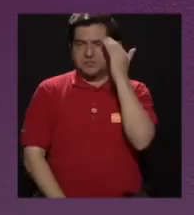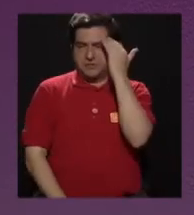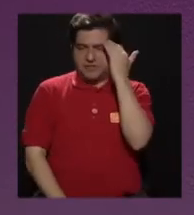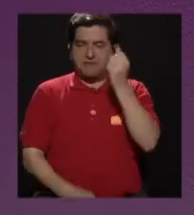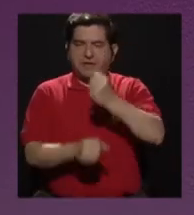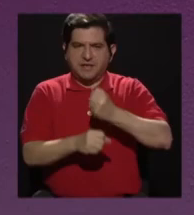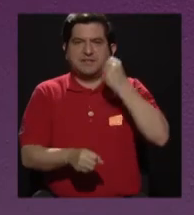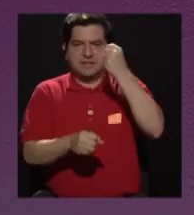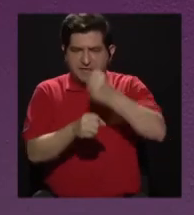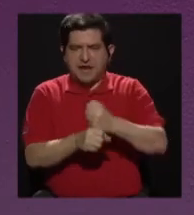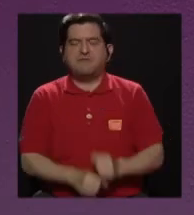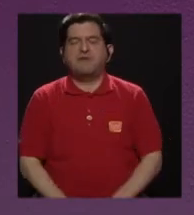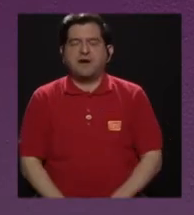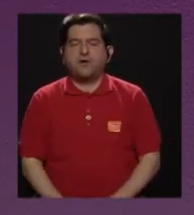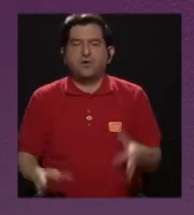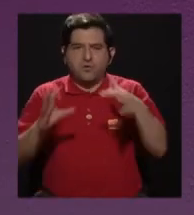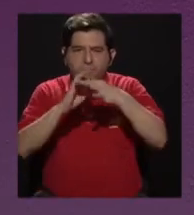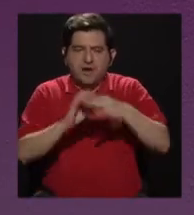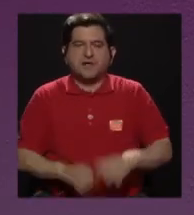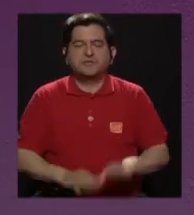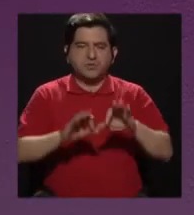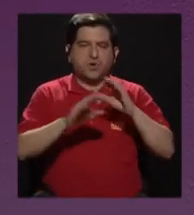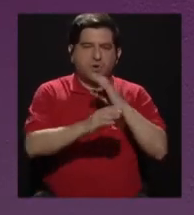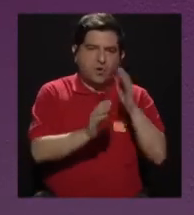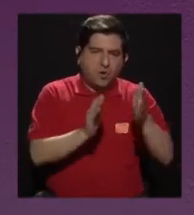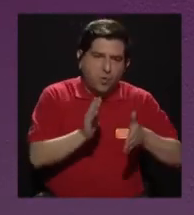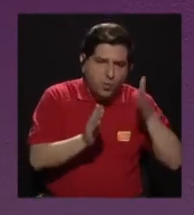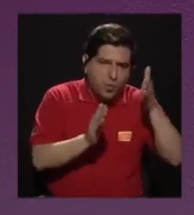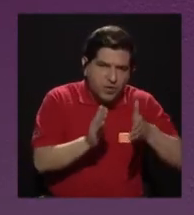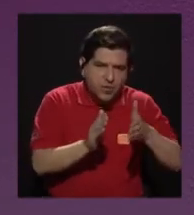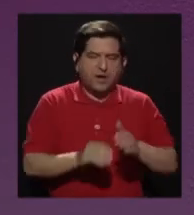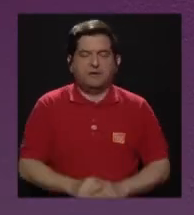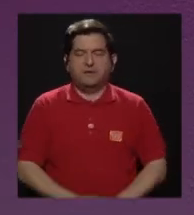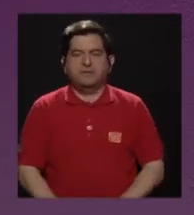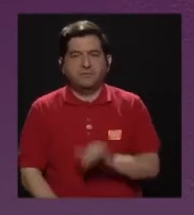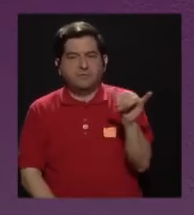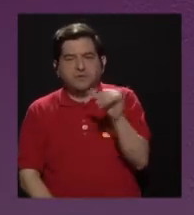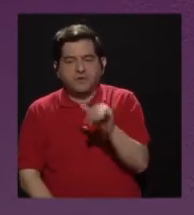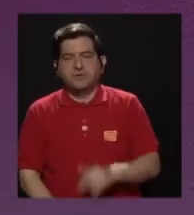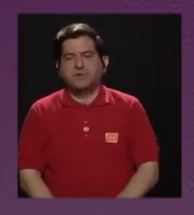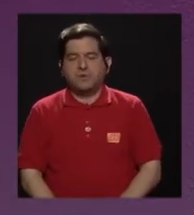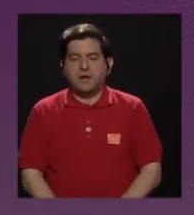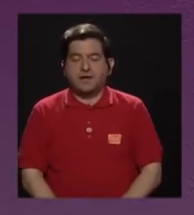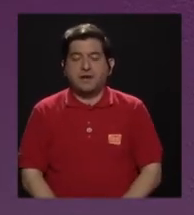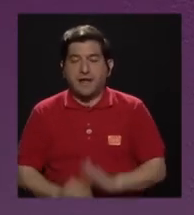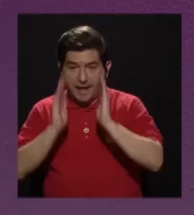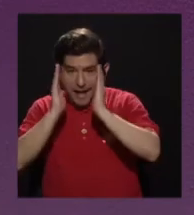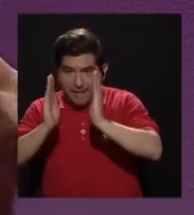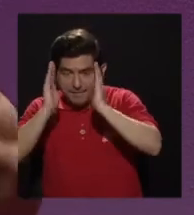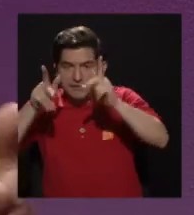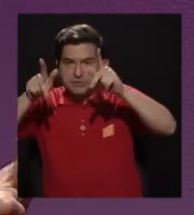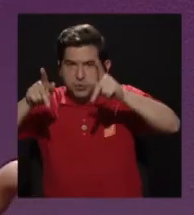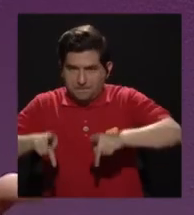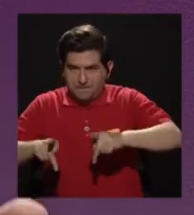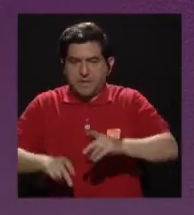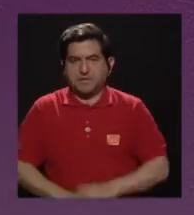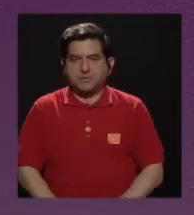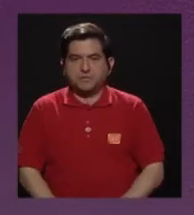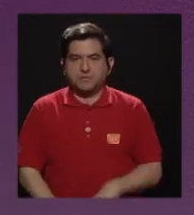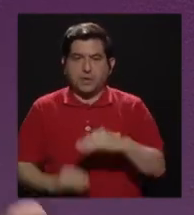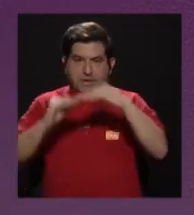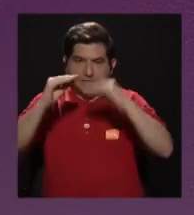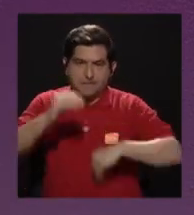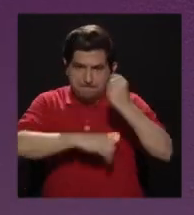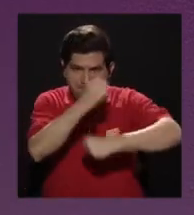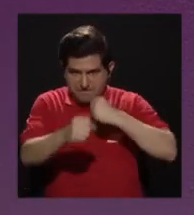trabajo reproductivo. Todo lo que tiene que ver con el cuidado, el chineo, digamos, de personas menores